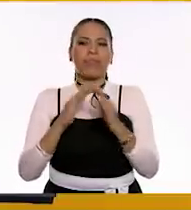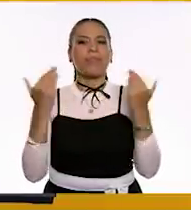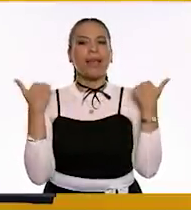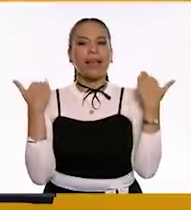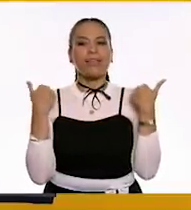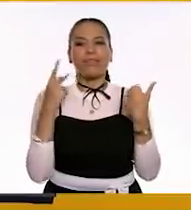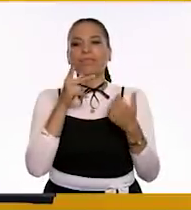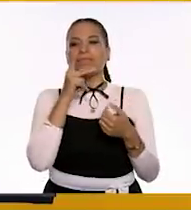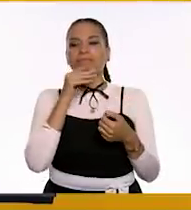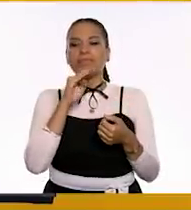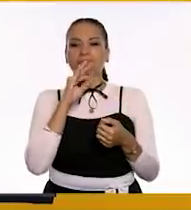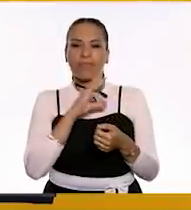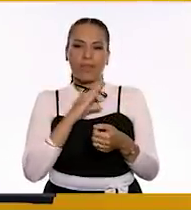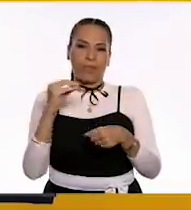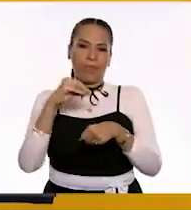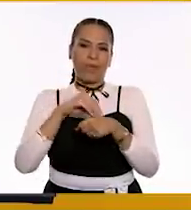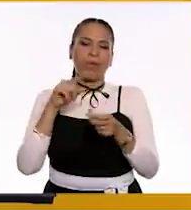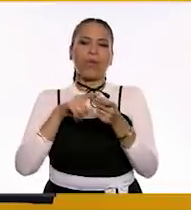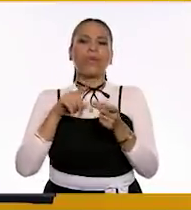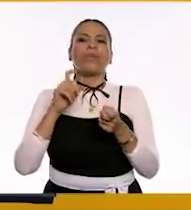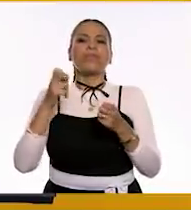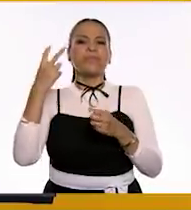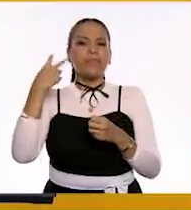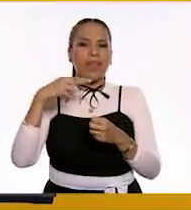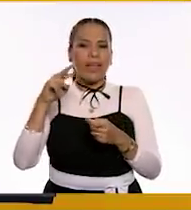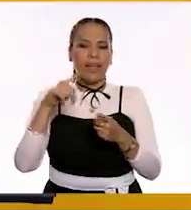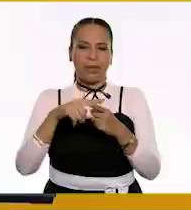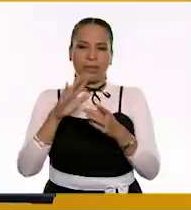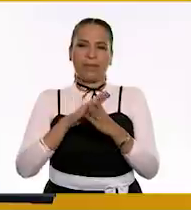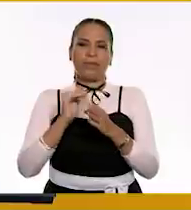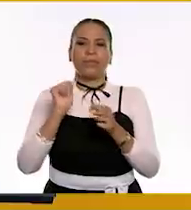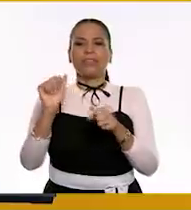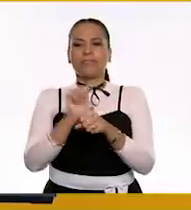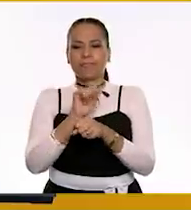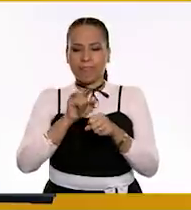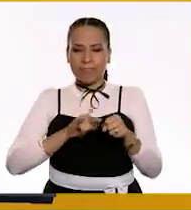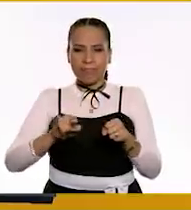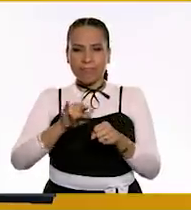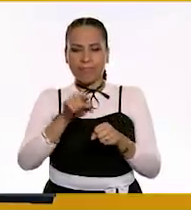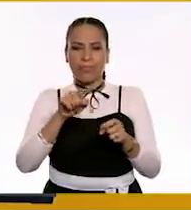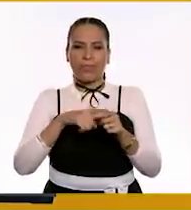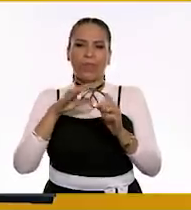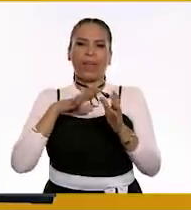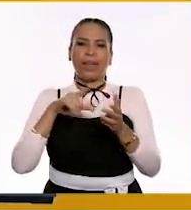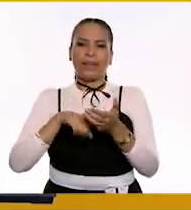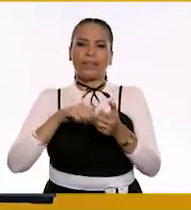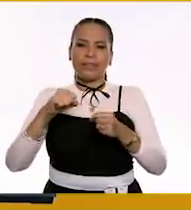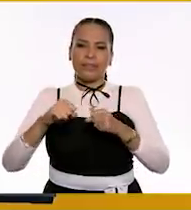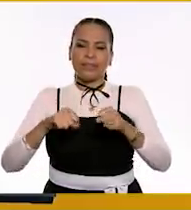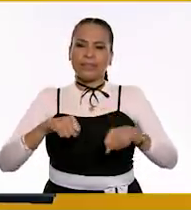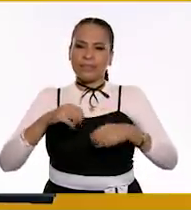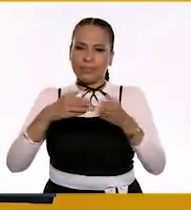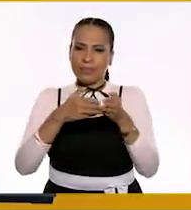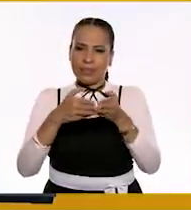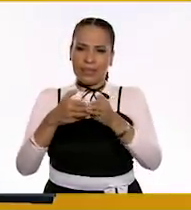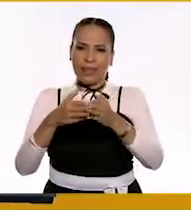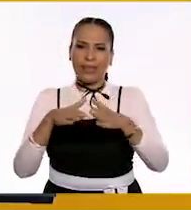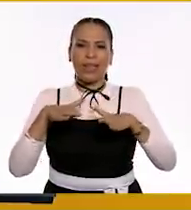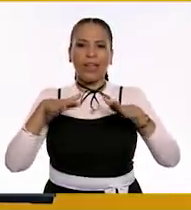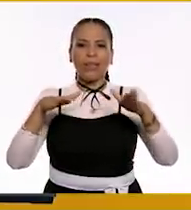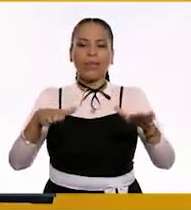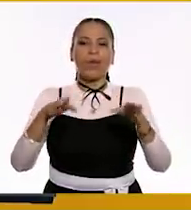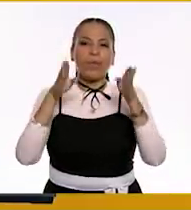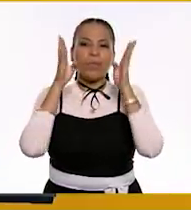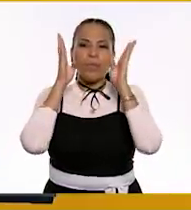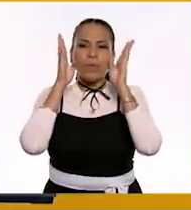sus papás, pues pueden poner en qué viajaron, si fueron en carro, fueron en lancha, fueron en avión, en burro. Pueden poner